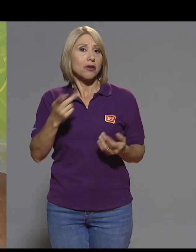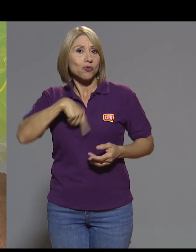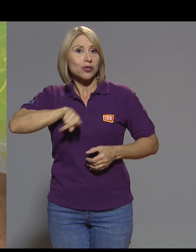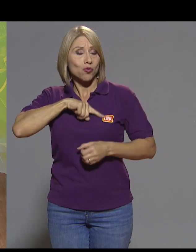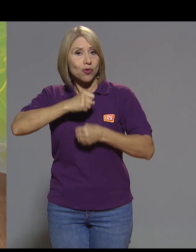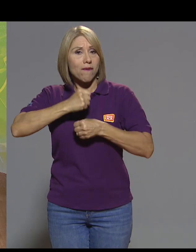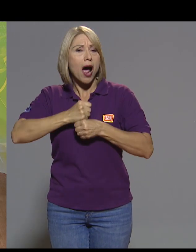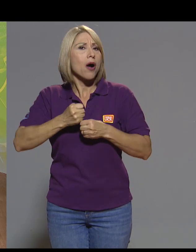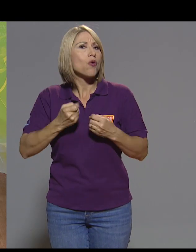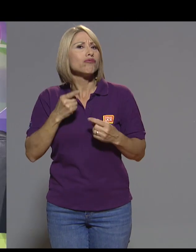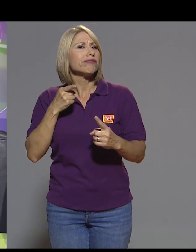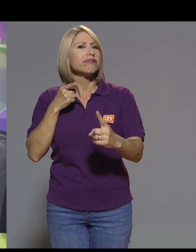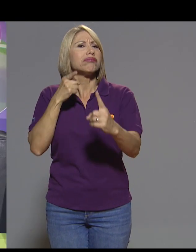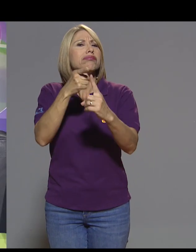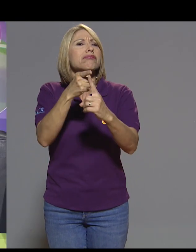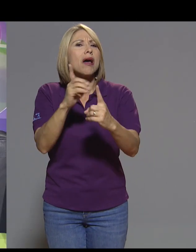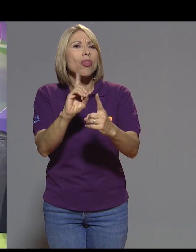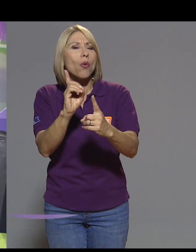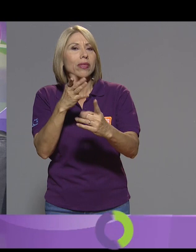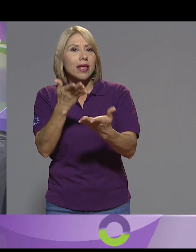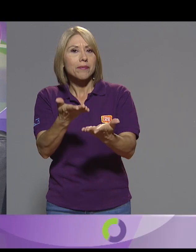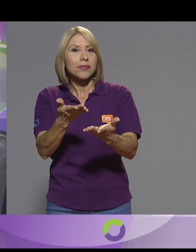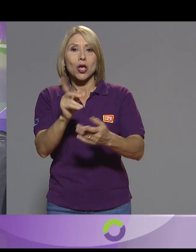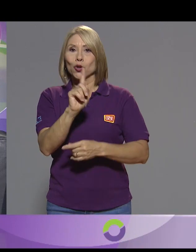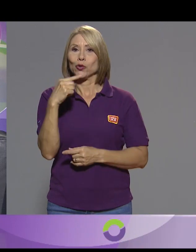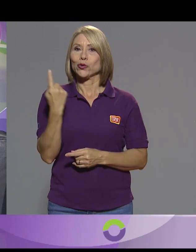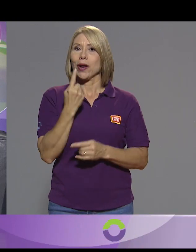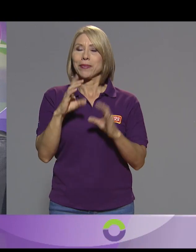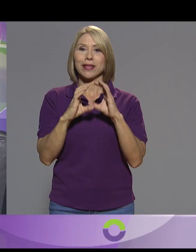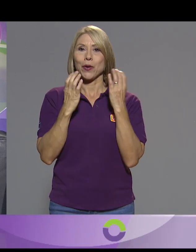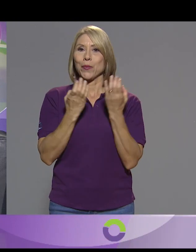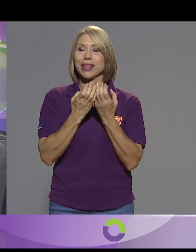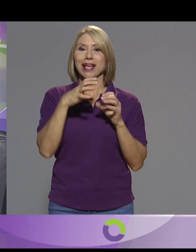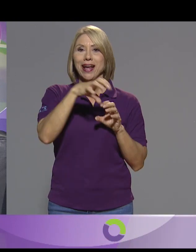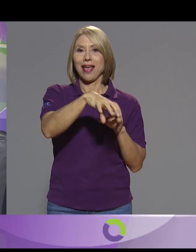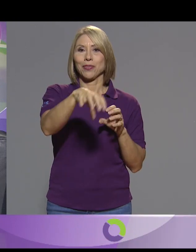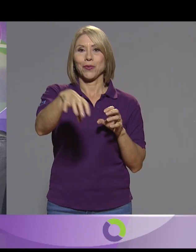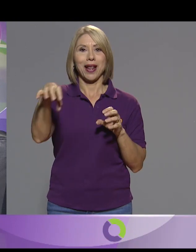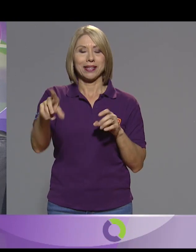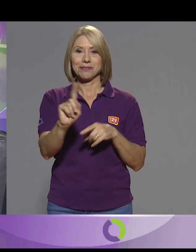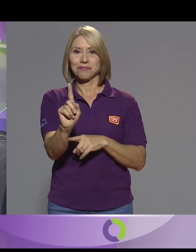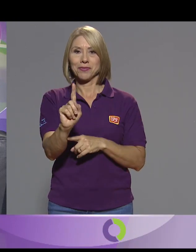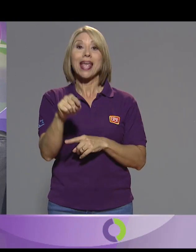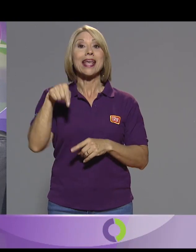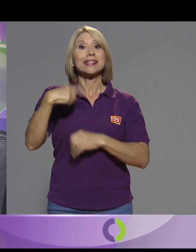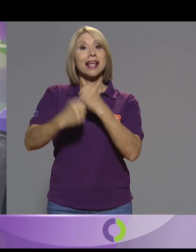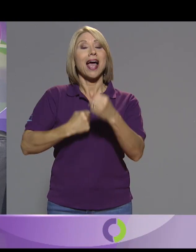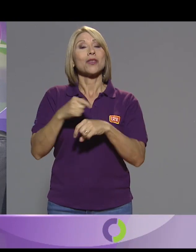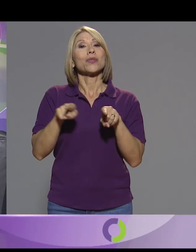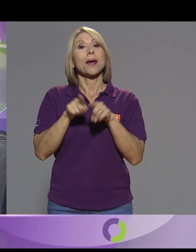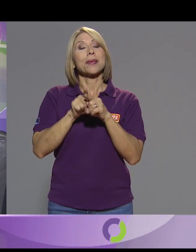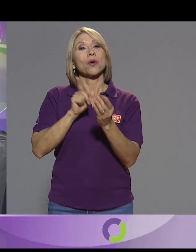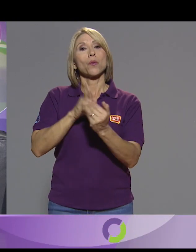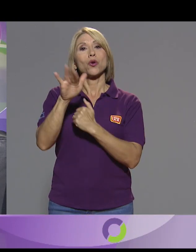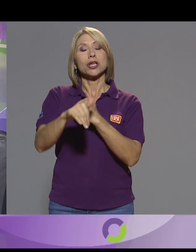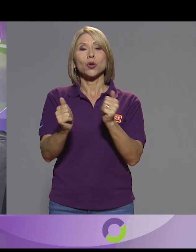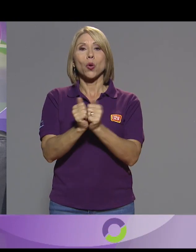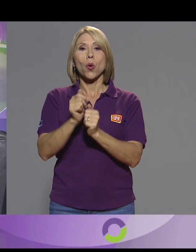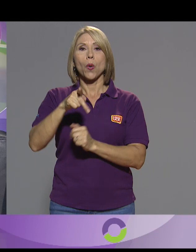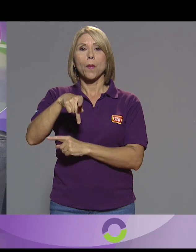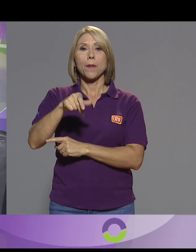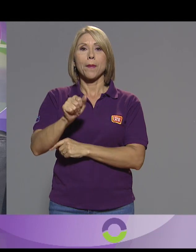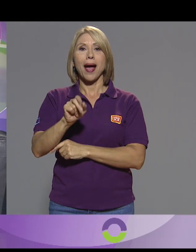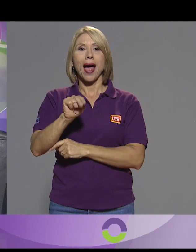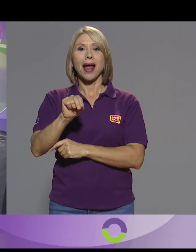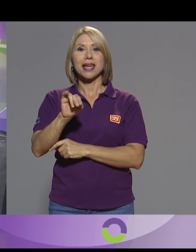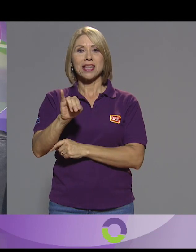que dirigirnos verdad porque no solamente es los comités cantonales de hecho este año también estamos con un proyecto con el pani de lo que